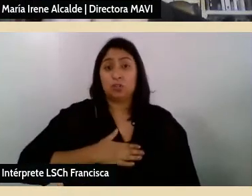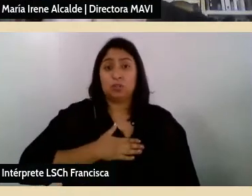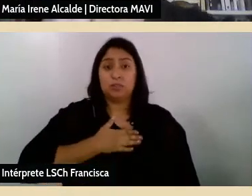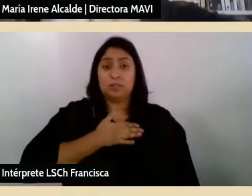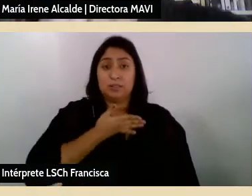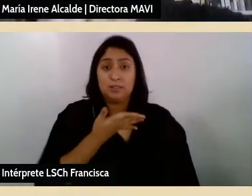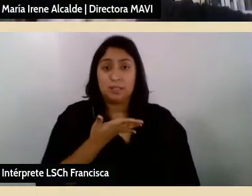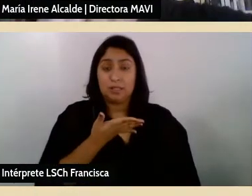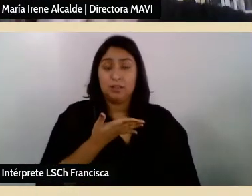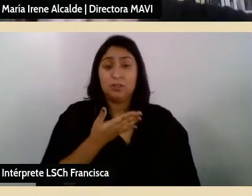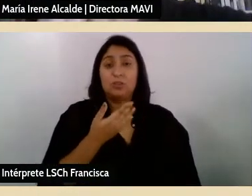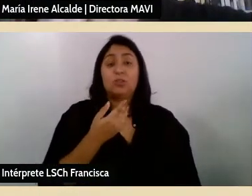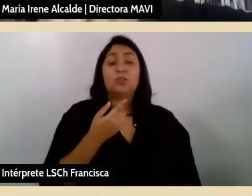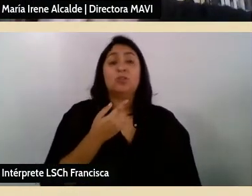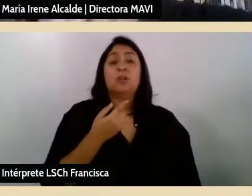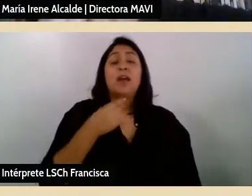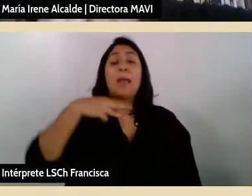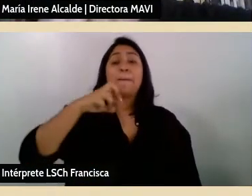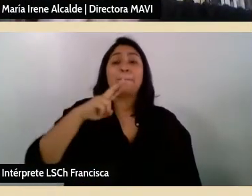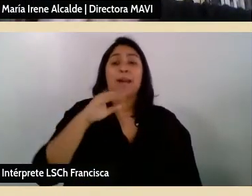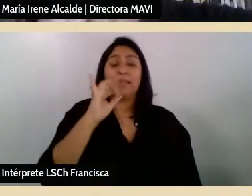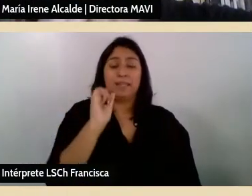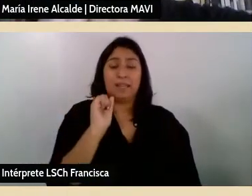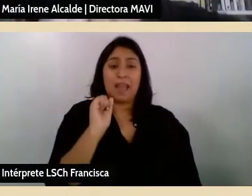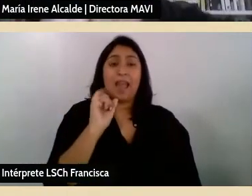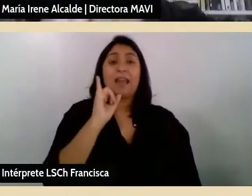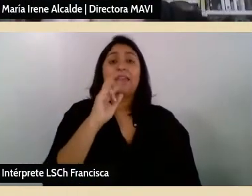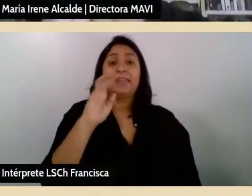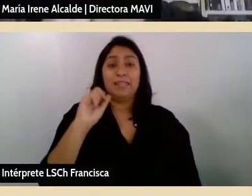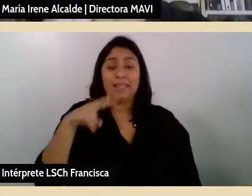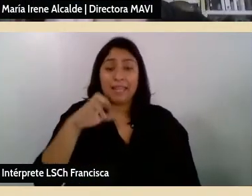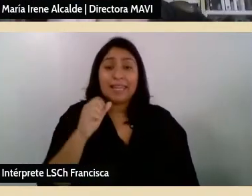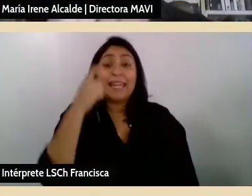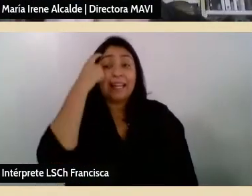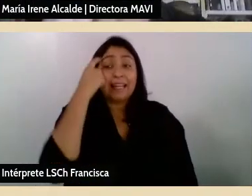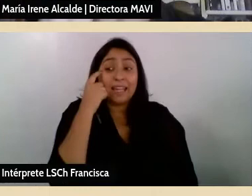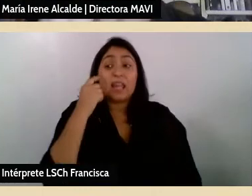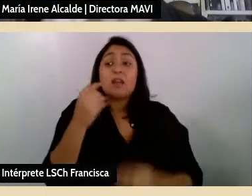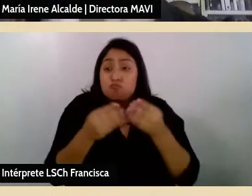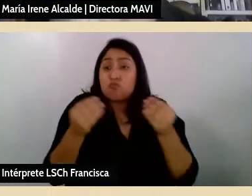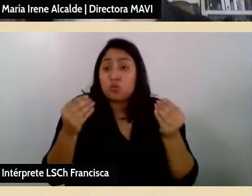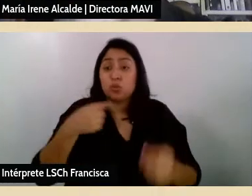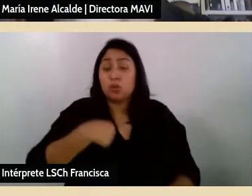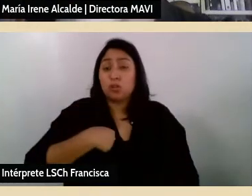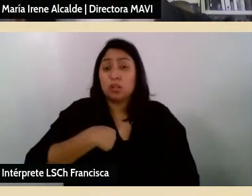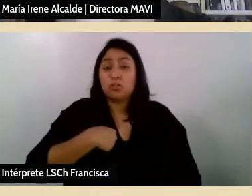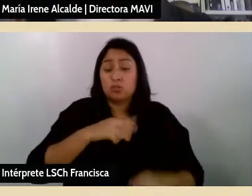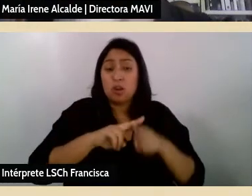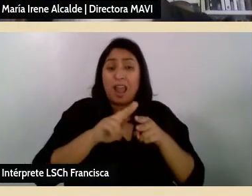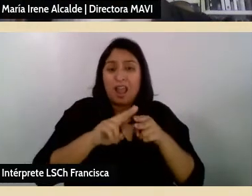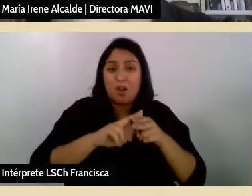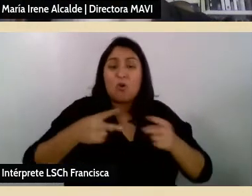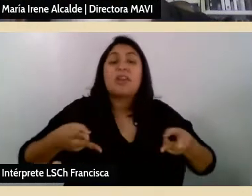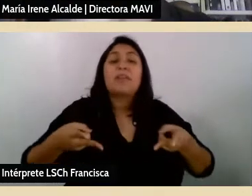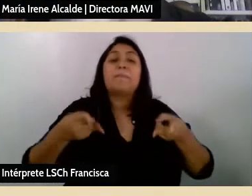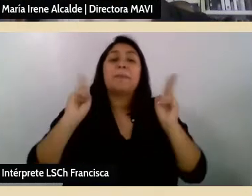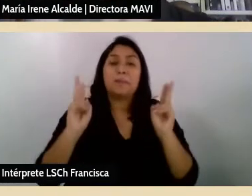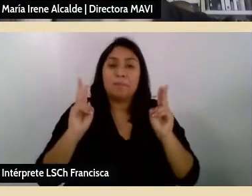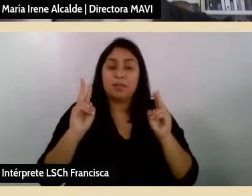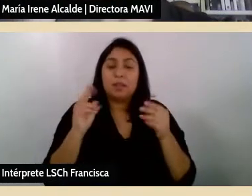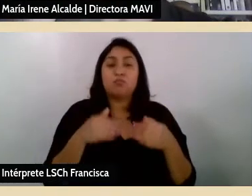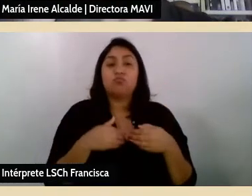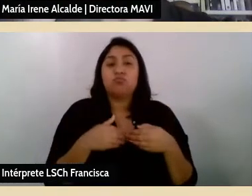que María Irene cree mucho en lo que yo hago. Entonces eso te permite poder dar rienda suelta a